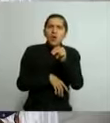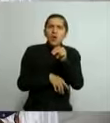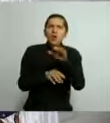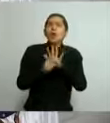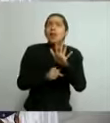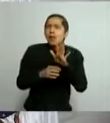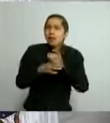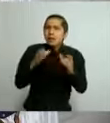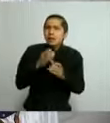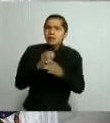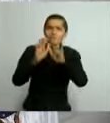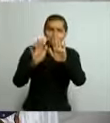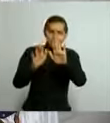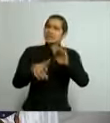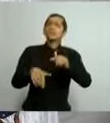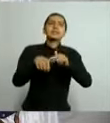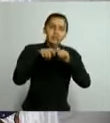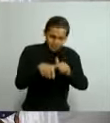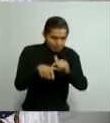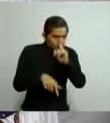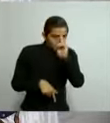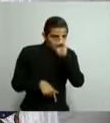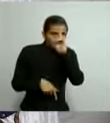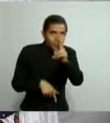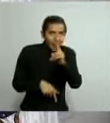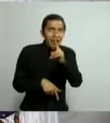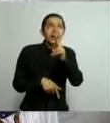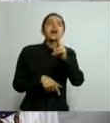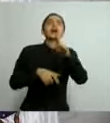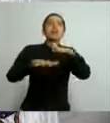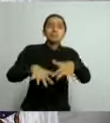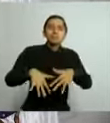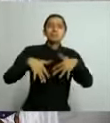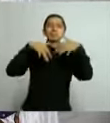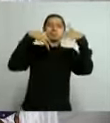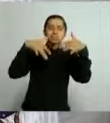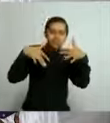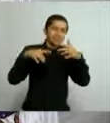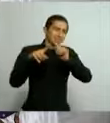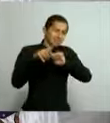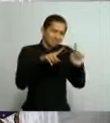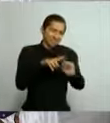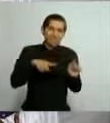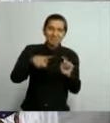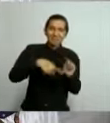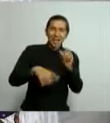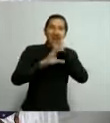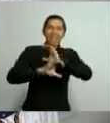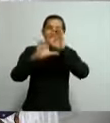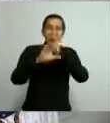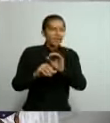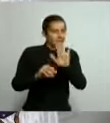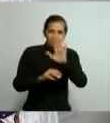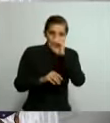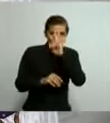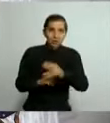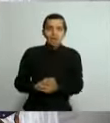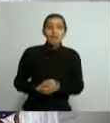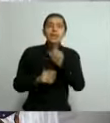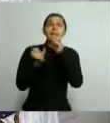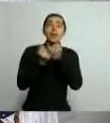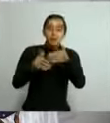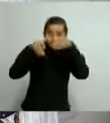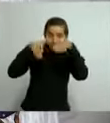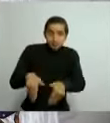Seguirán, siguen prohibidos los conciertos y eventos masivos, los velorios y cortejos